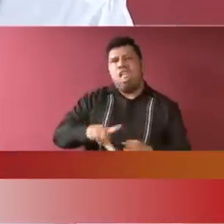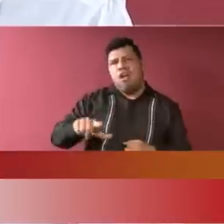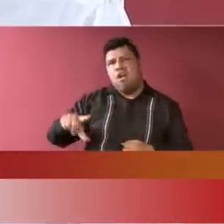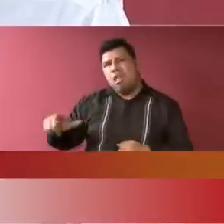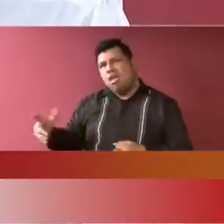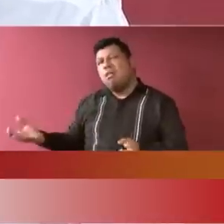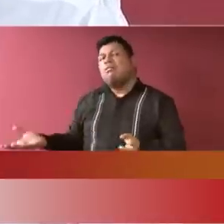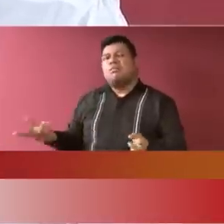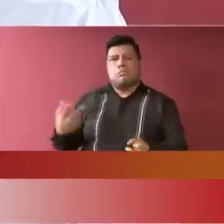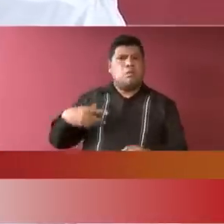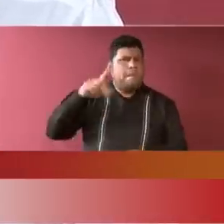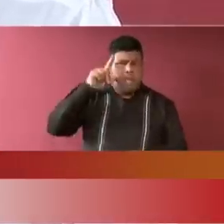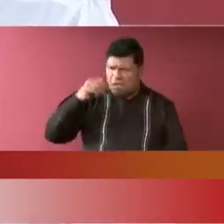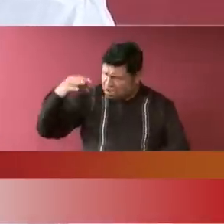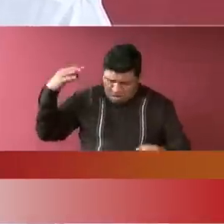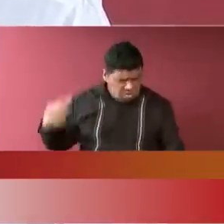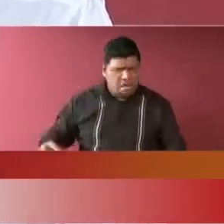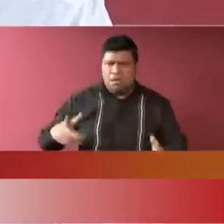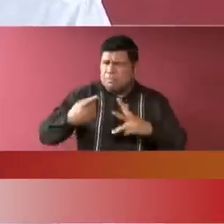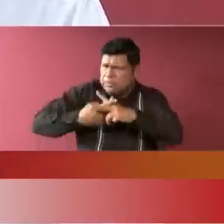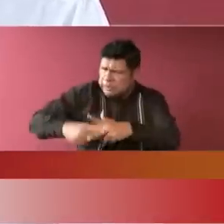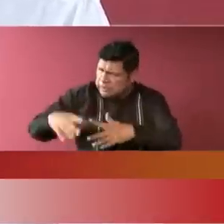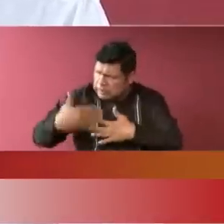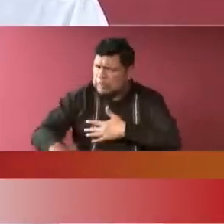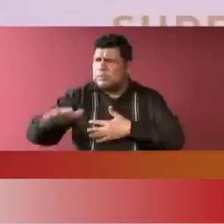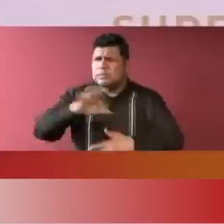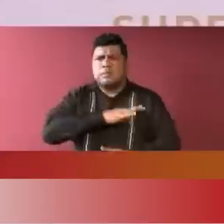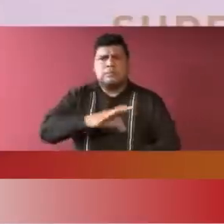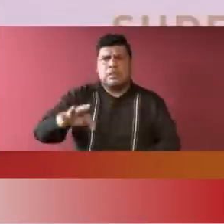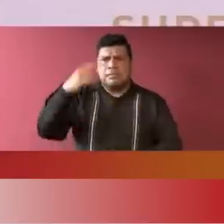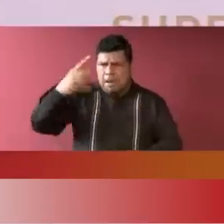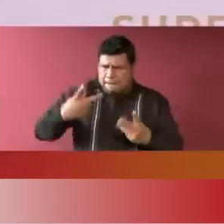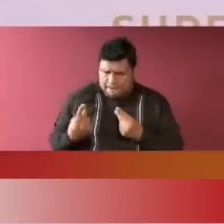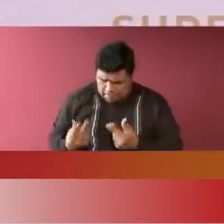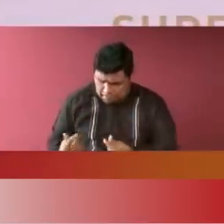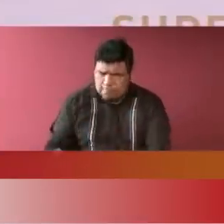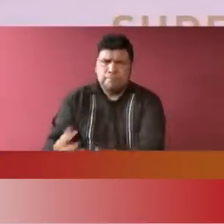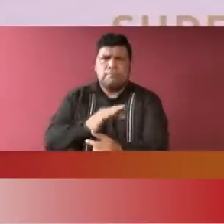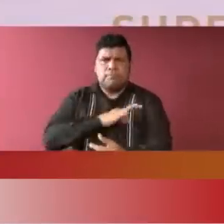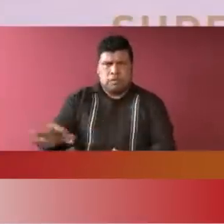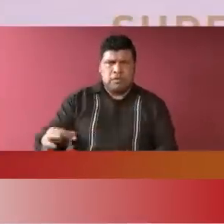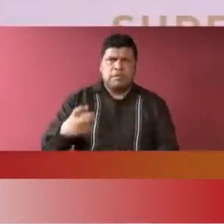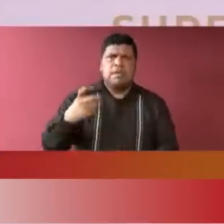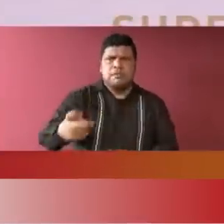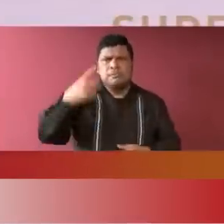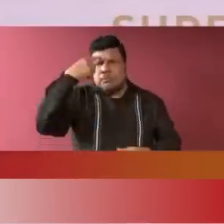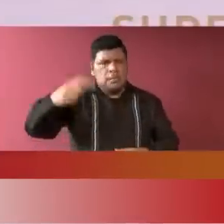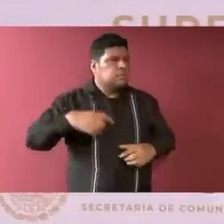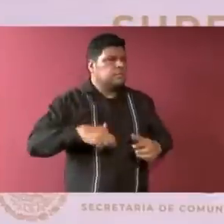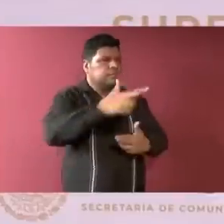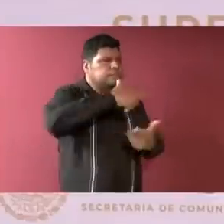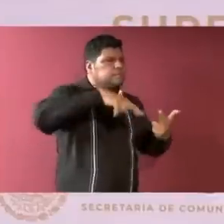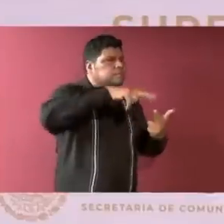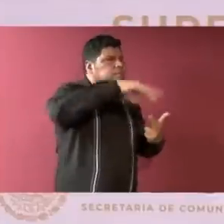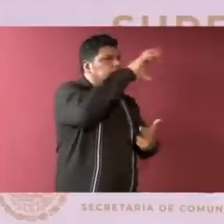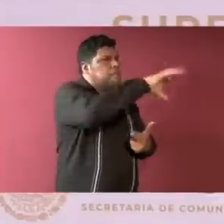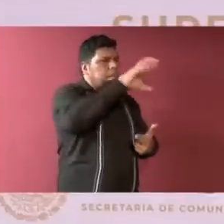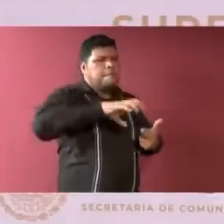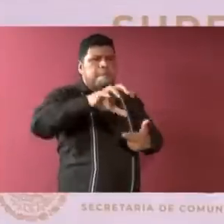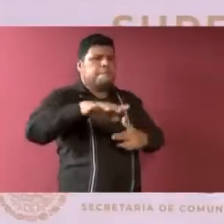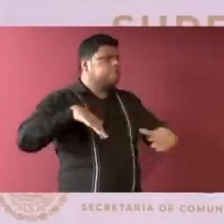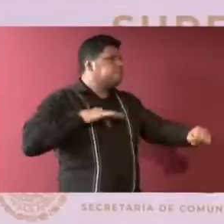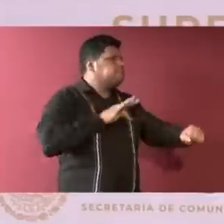Entonces vamos mañana a empezar a trabajar en beneficio de